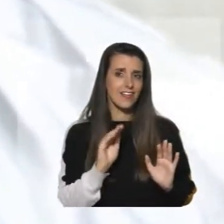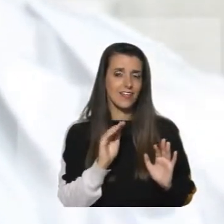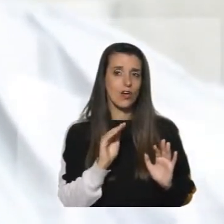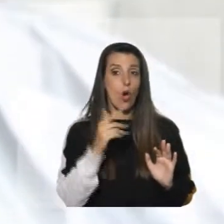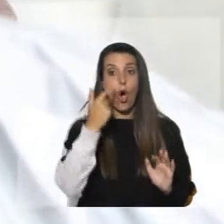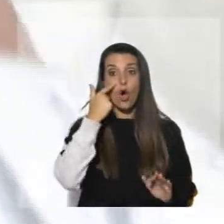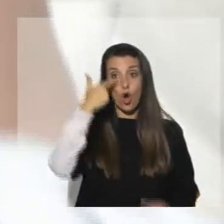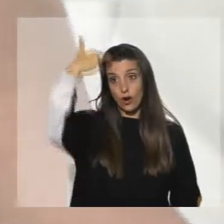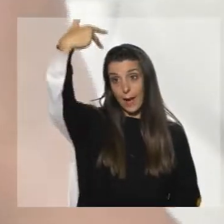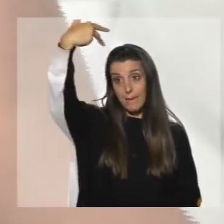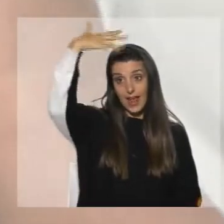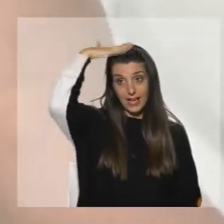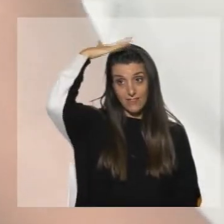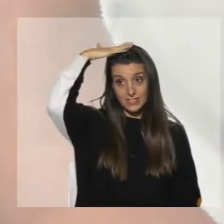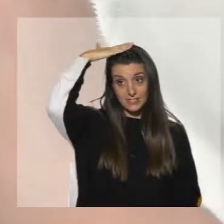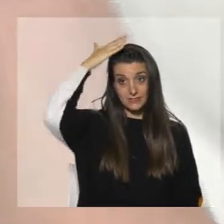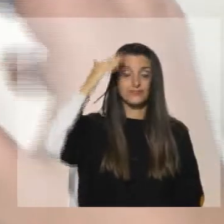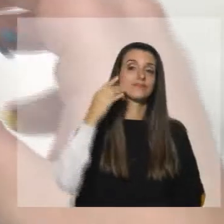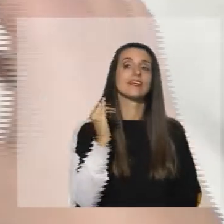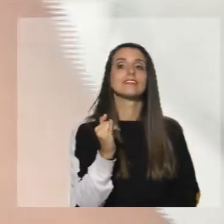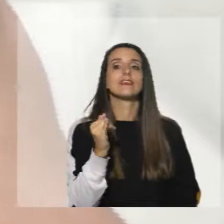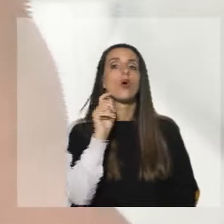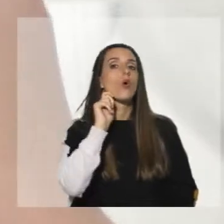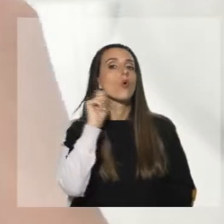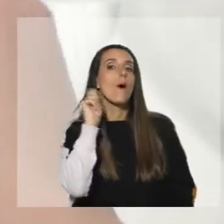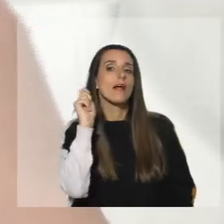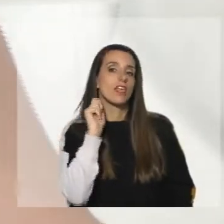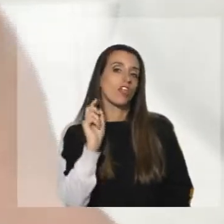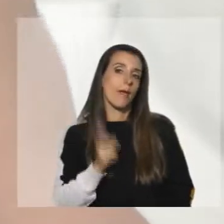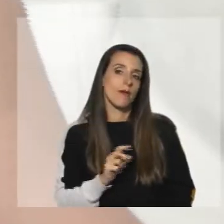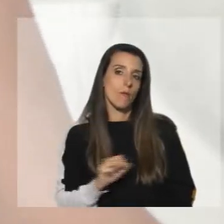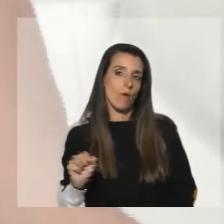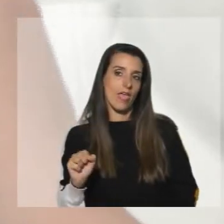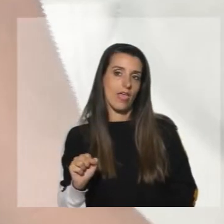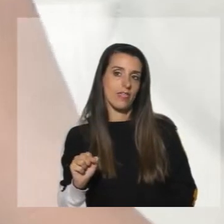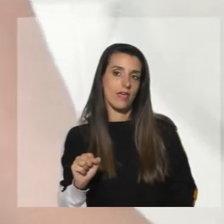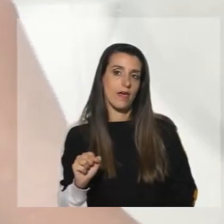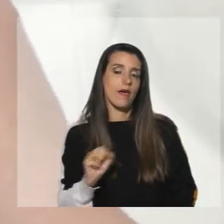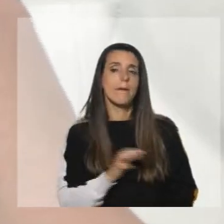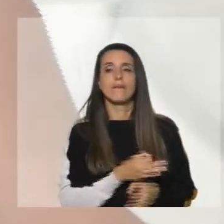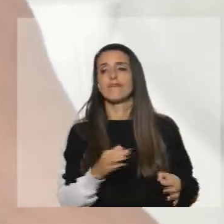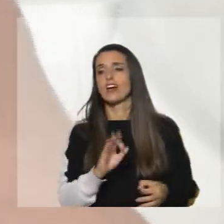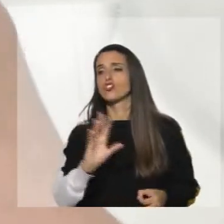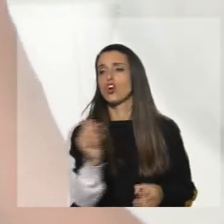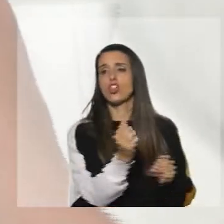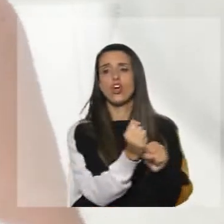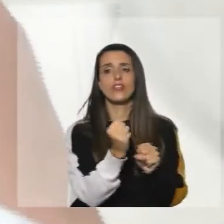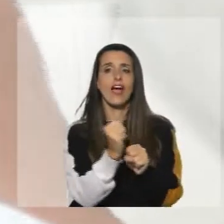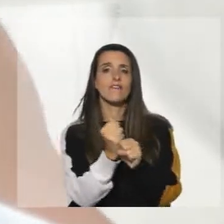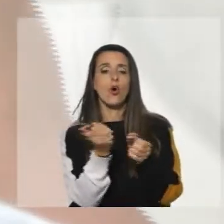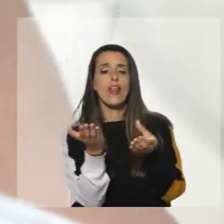cabeza, Mari. ¿Cómo? Sí, claro, el cumpleañero sí, también. La verdad sería maravilloso. Entre un trabajo entre todos. Uno entre corta, todos. Otro rellena,